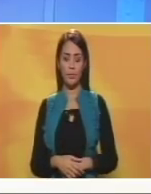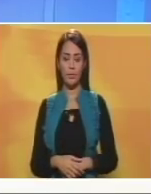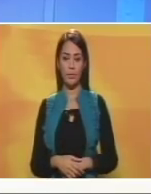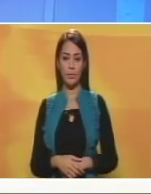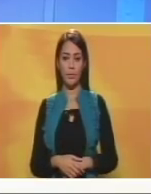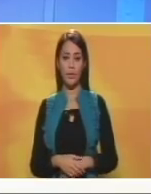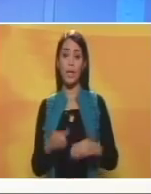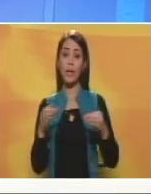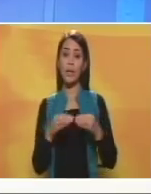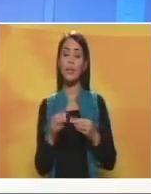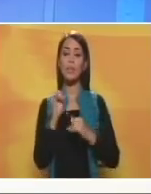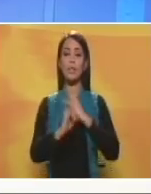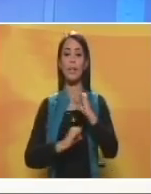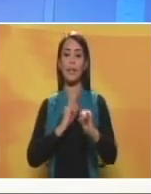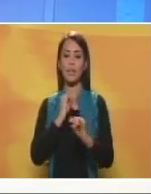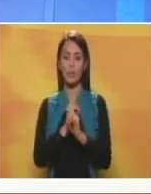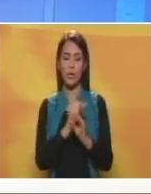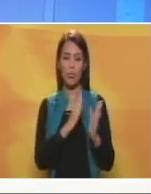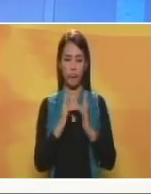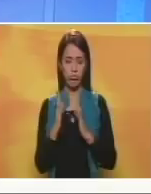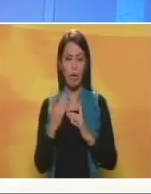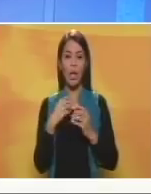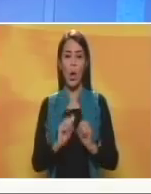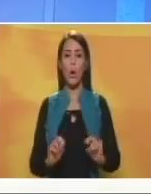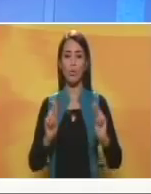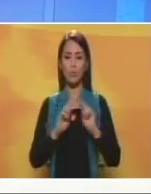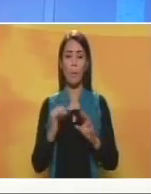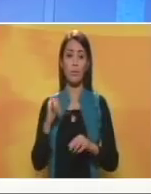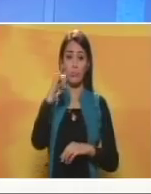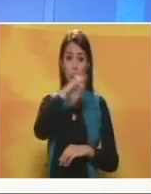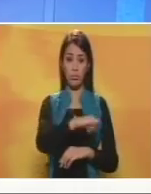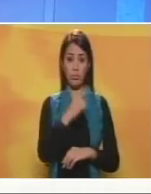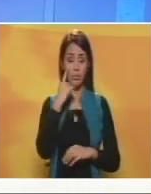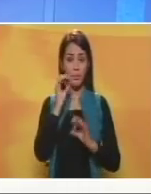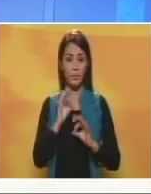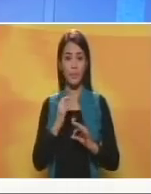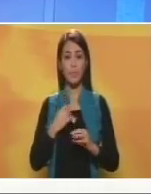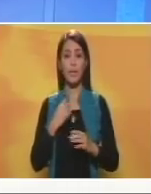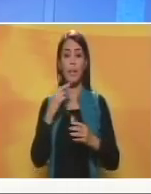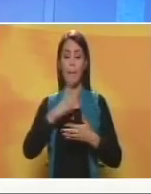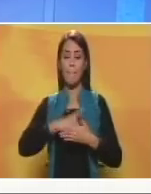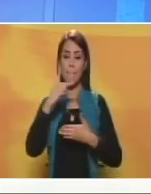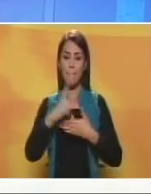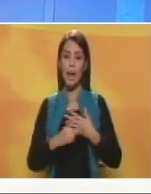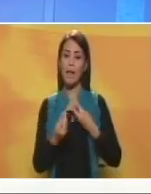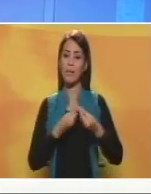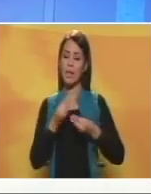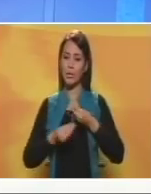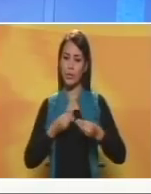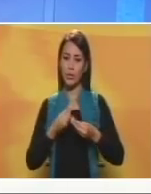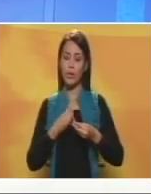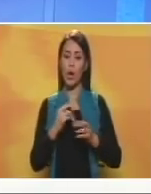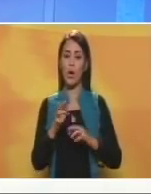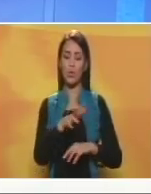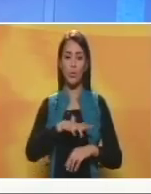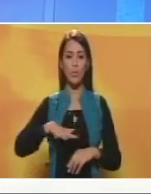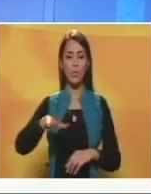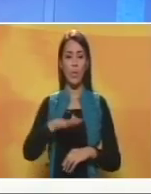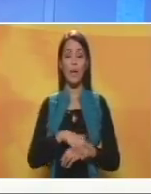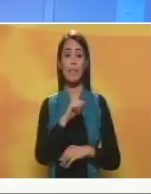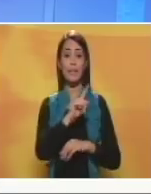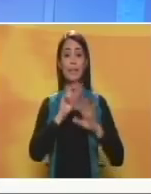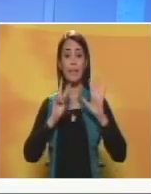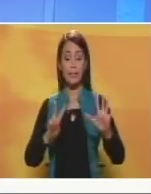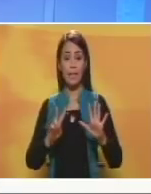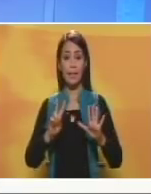La Organización Internacional de las Naciones Unidas para las Migraciones anunció el lanzamiento de un plan de acción regional en 17 países de América Latina